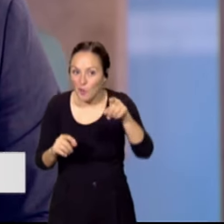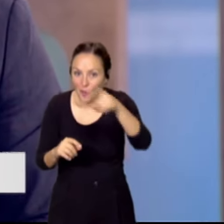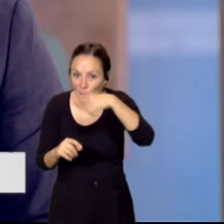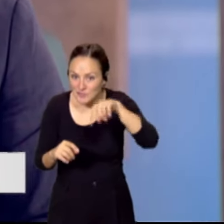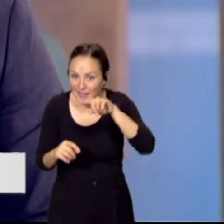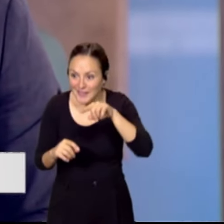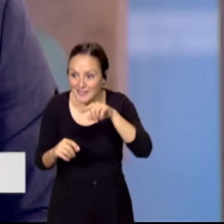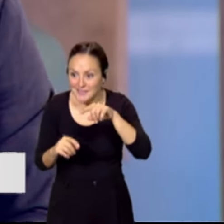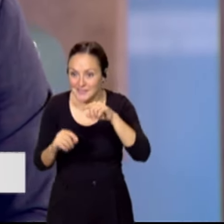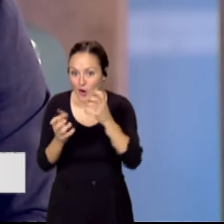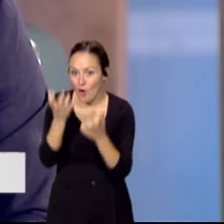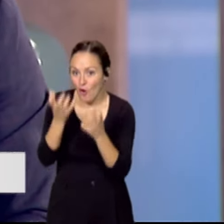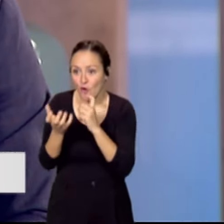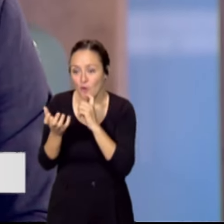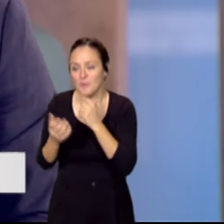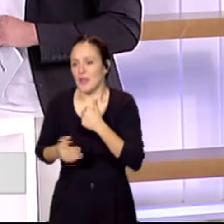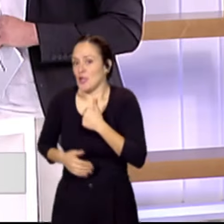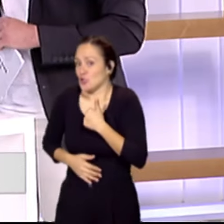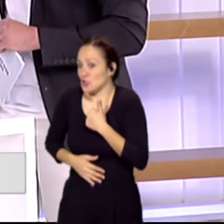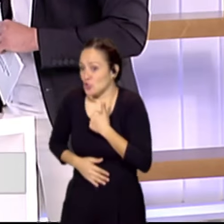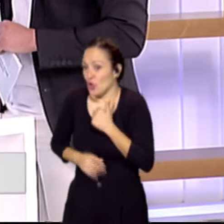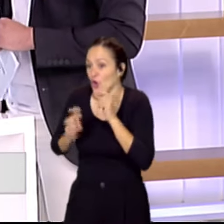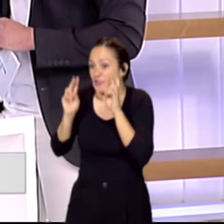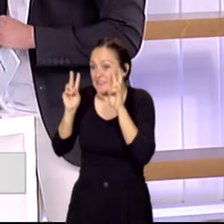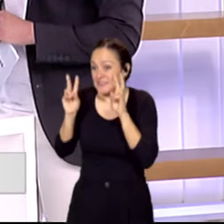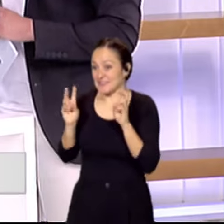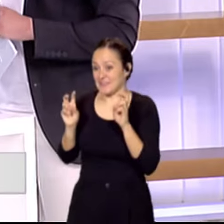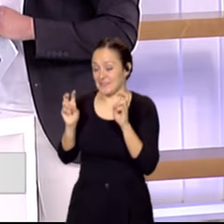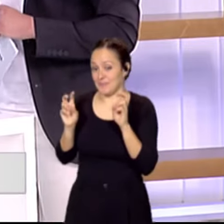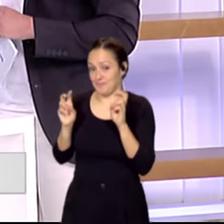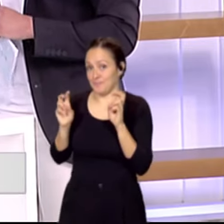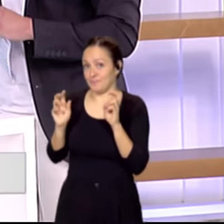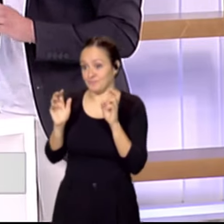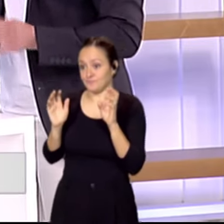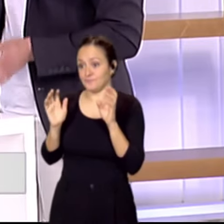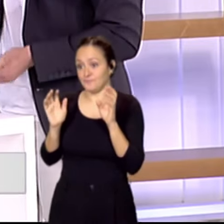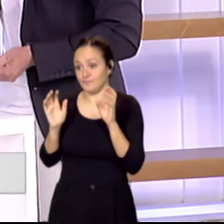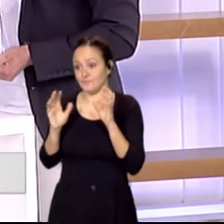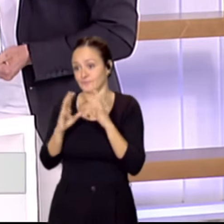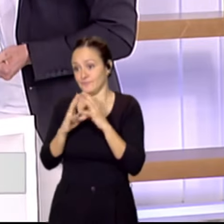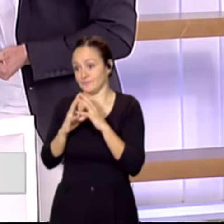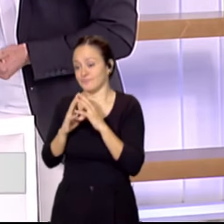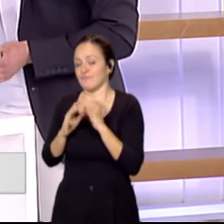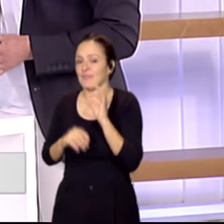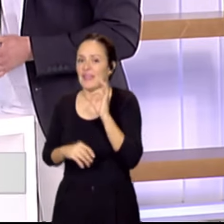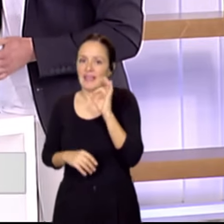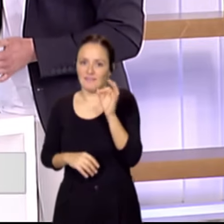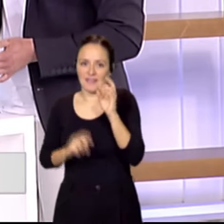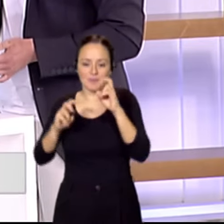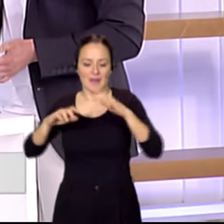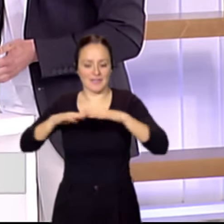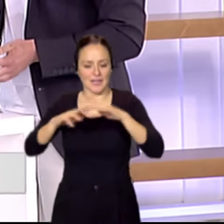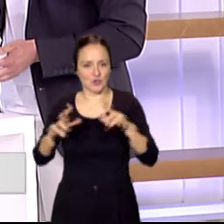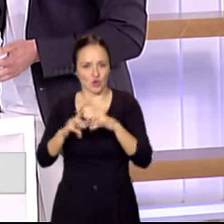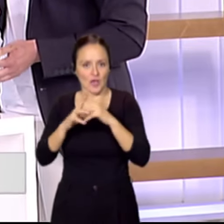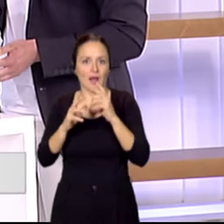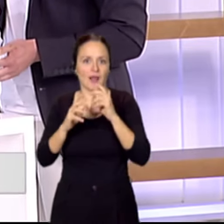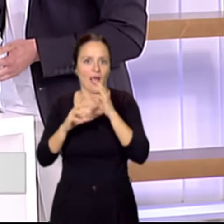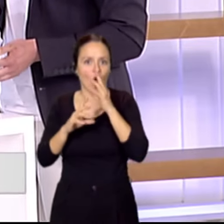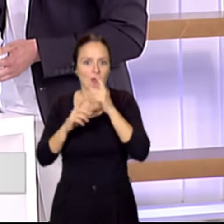de yo no soy muy Amante de lo que de hablando de de Es verdad que el tema de las redes sociales ha ido en